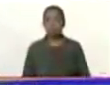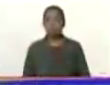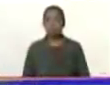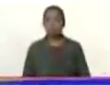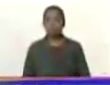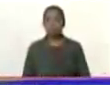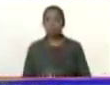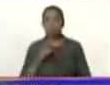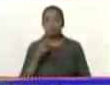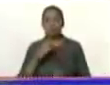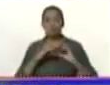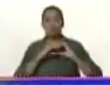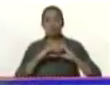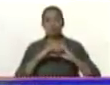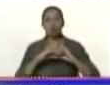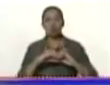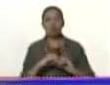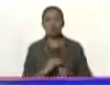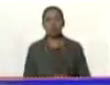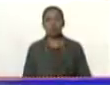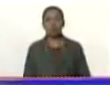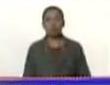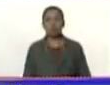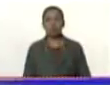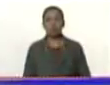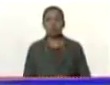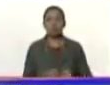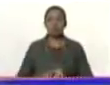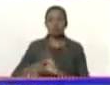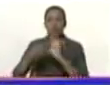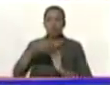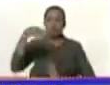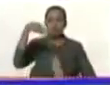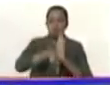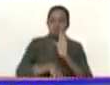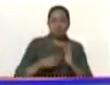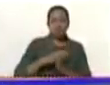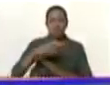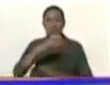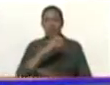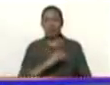Y digamos desde el corazón, en unión profunda del alma,